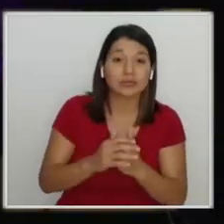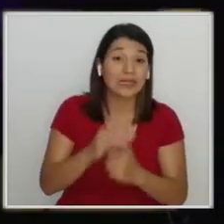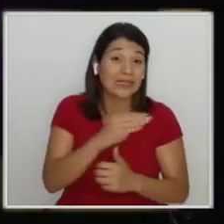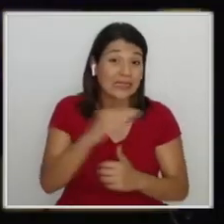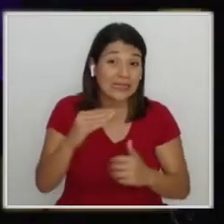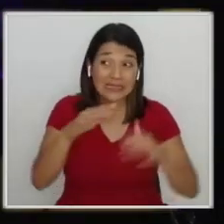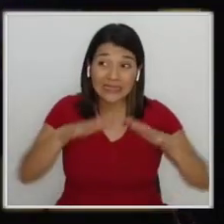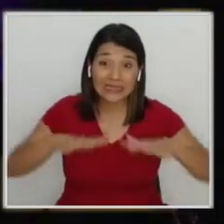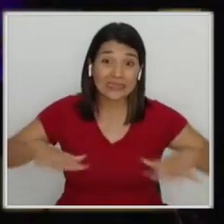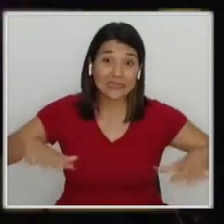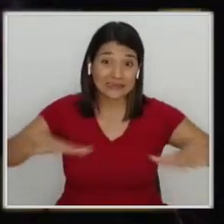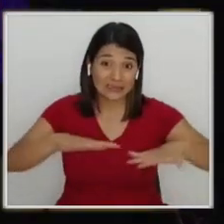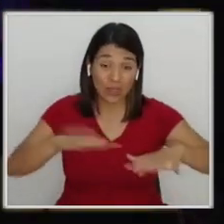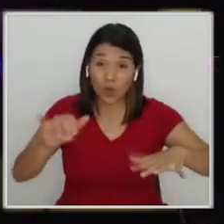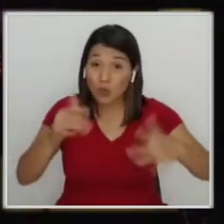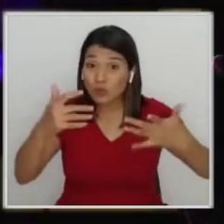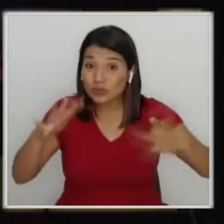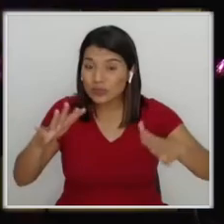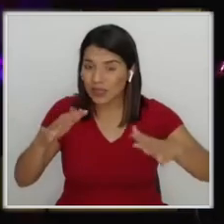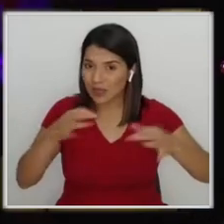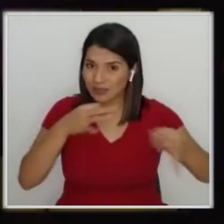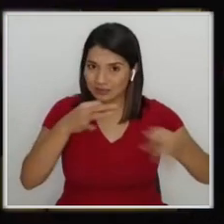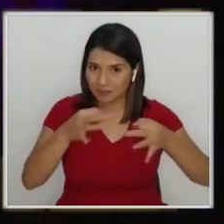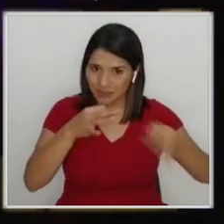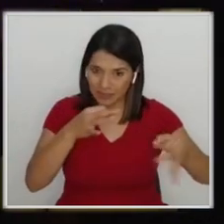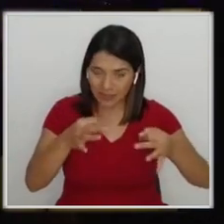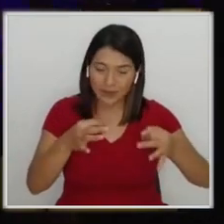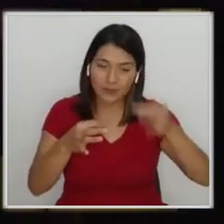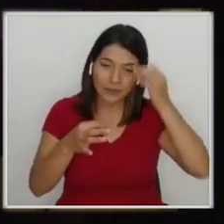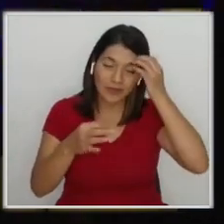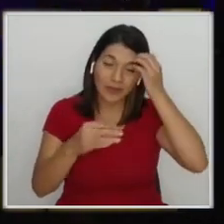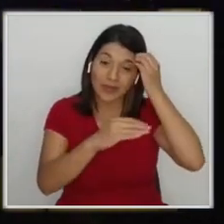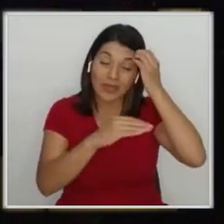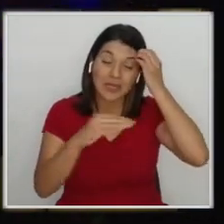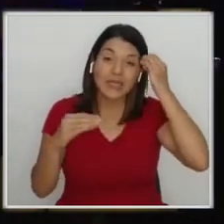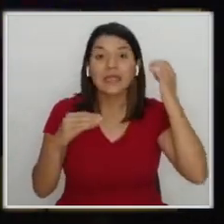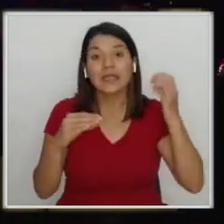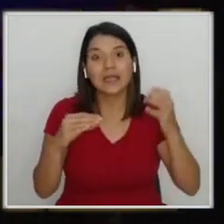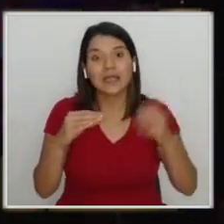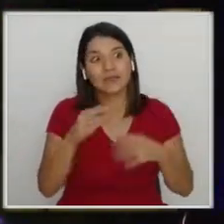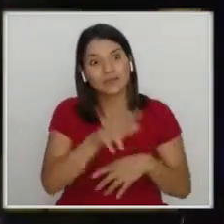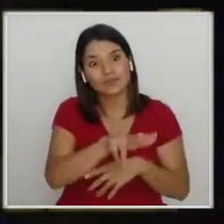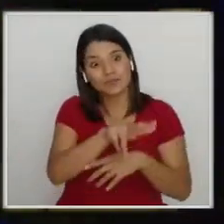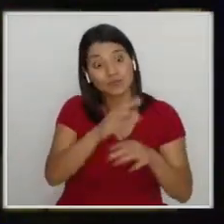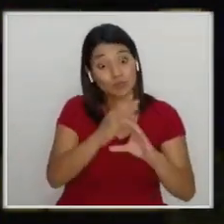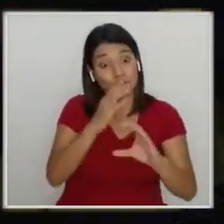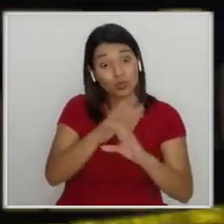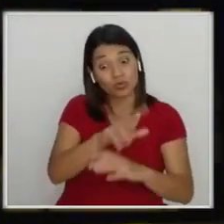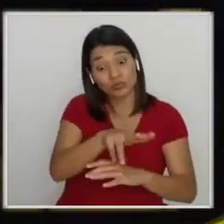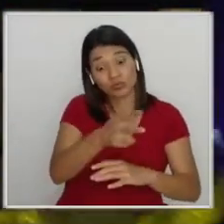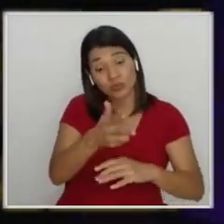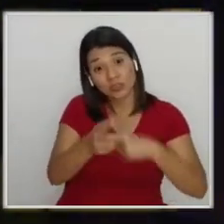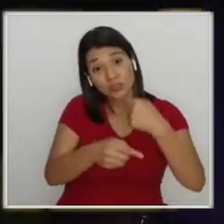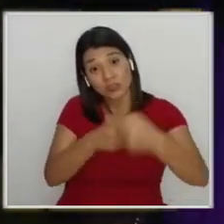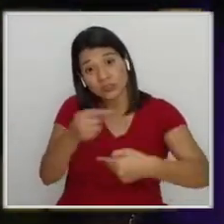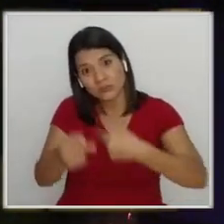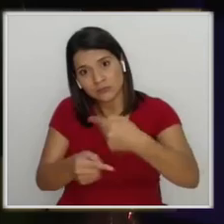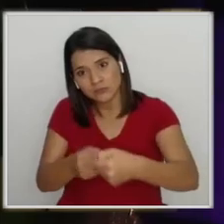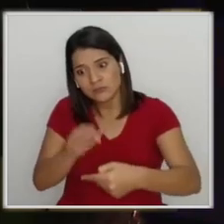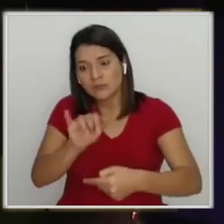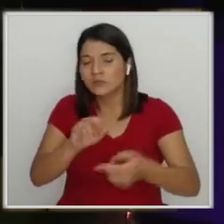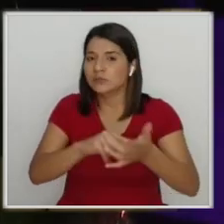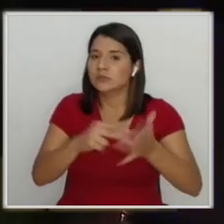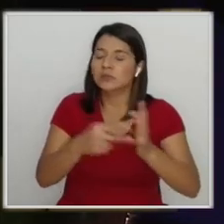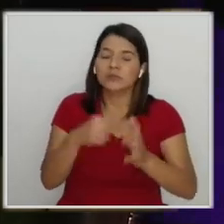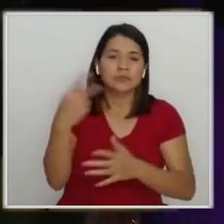antes lo indiqué, y las condiciones del deslizamiento, era un riesgo completamente inminente,